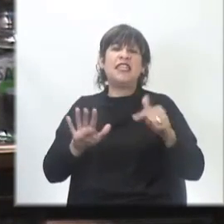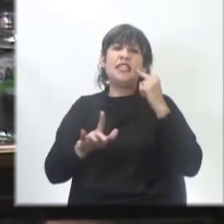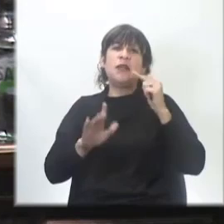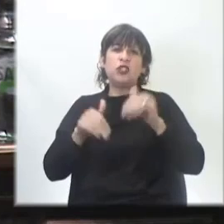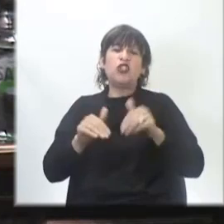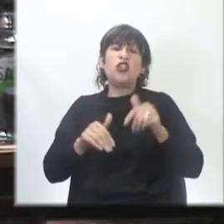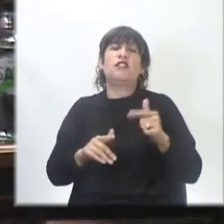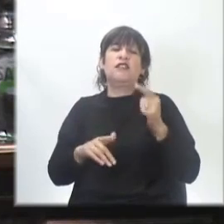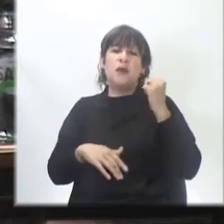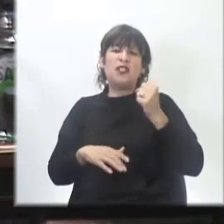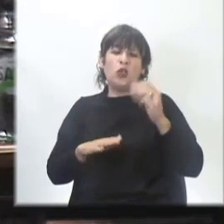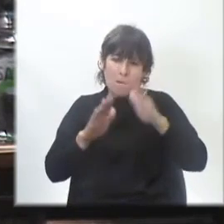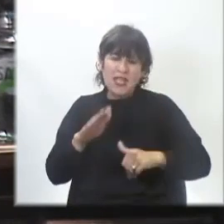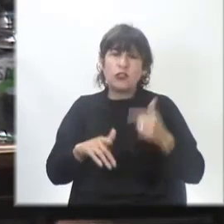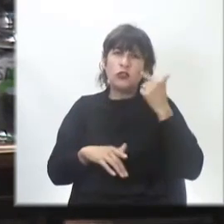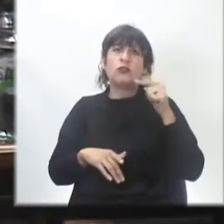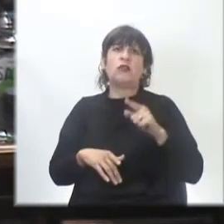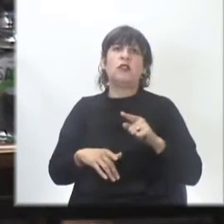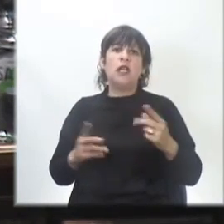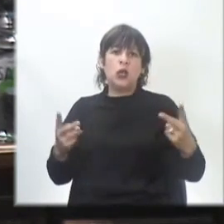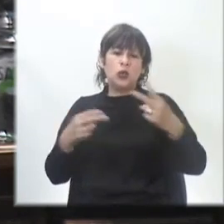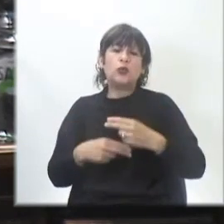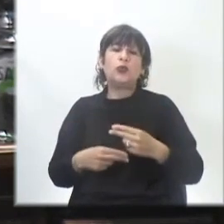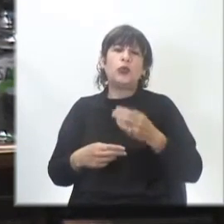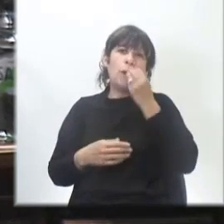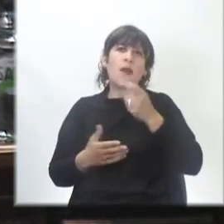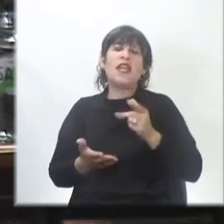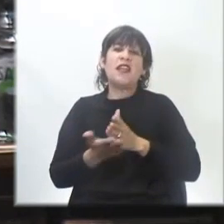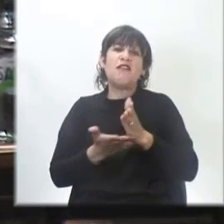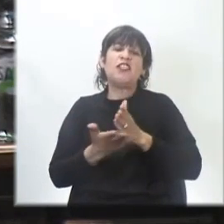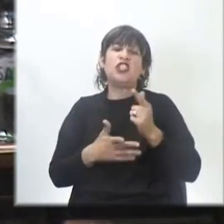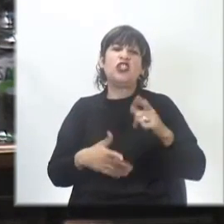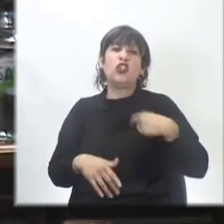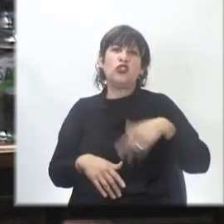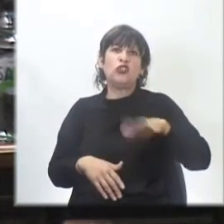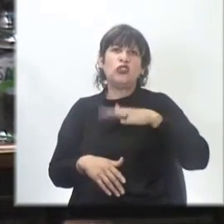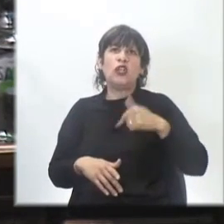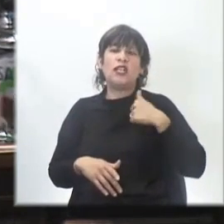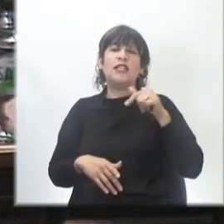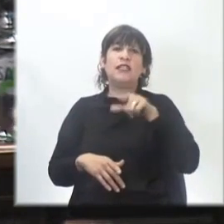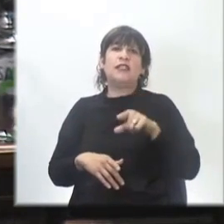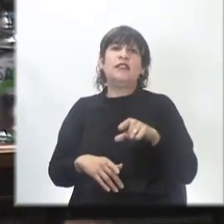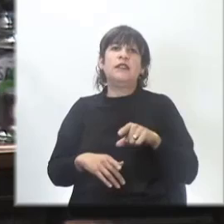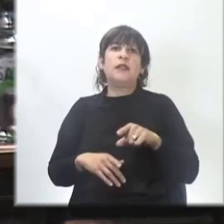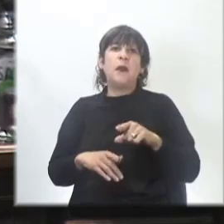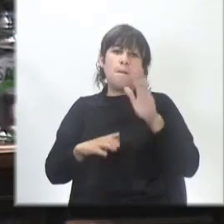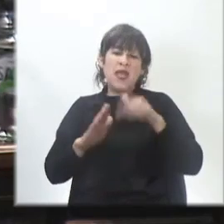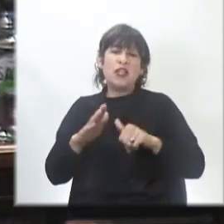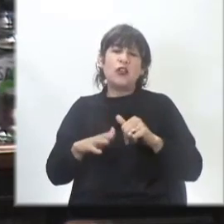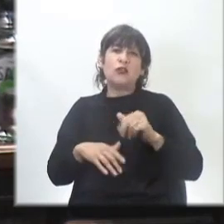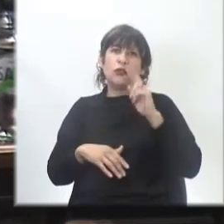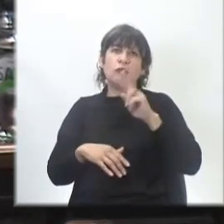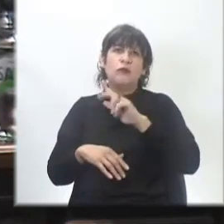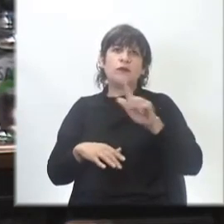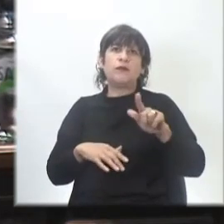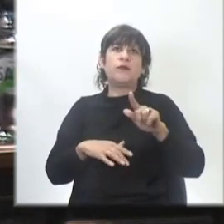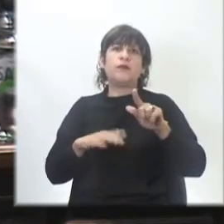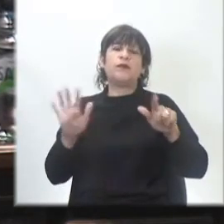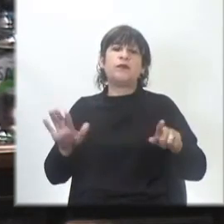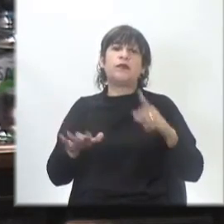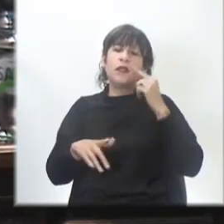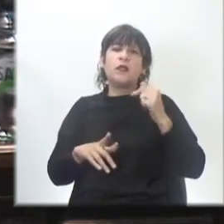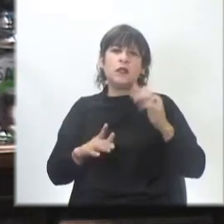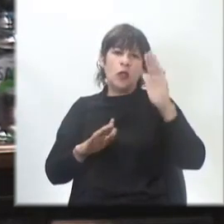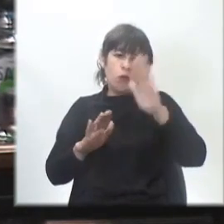2019. Recortes en beneficios sociales, 68 millones de pesos menos que en el 2019. Y una caída del salario real